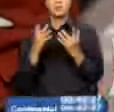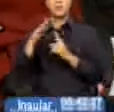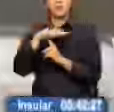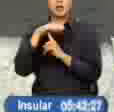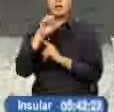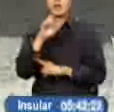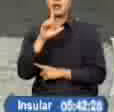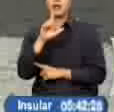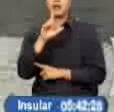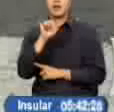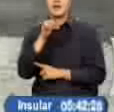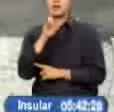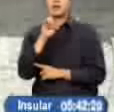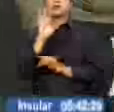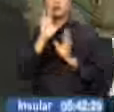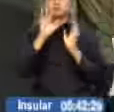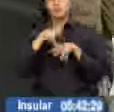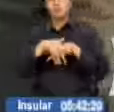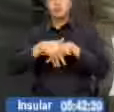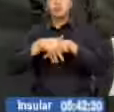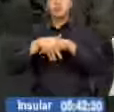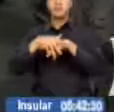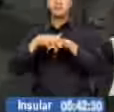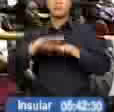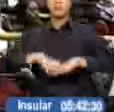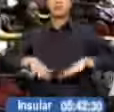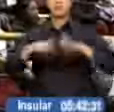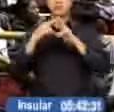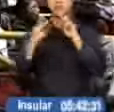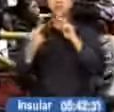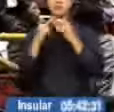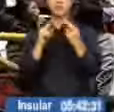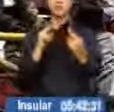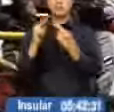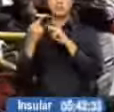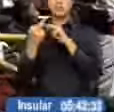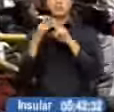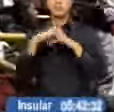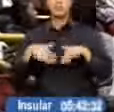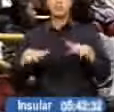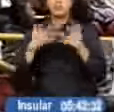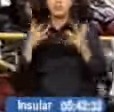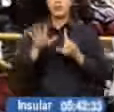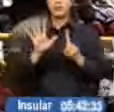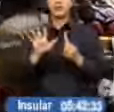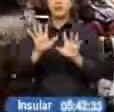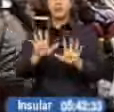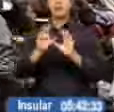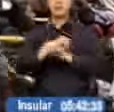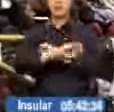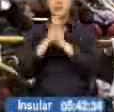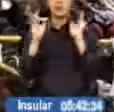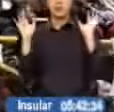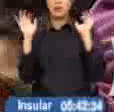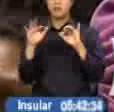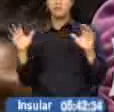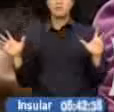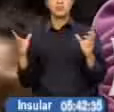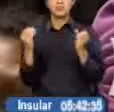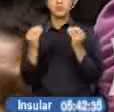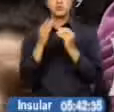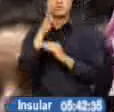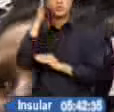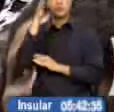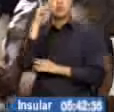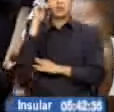elegido desde y partieron en caminata al lugar de concentración el coliseo rumiñahui que para las 10 de la mañana ya lucía copado en sus